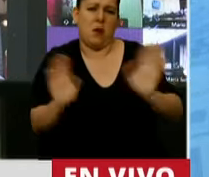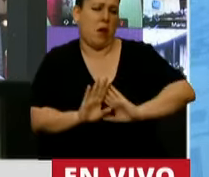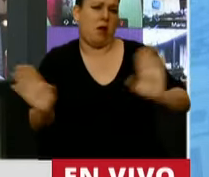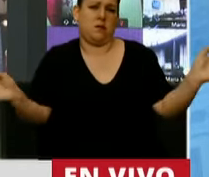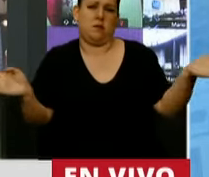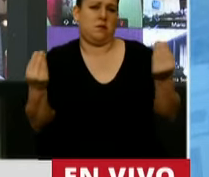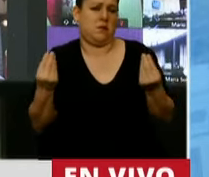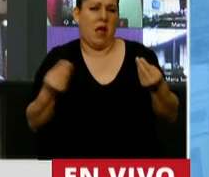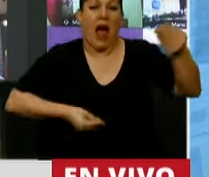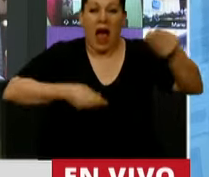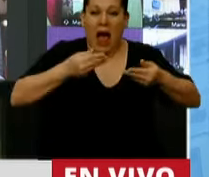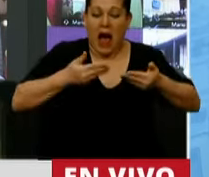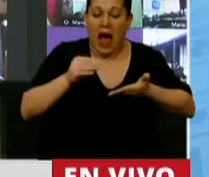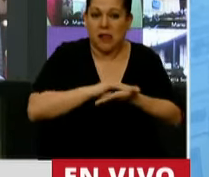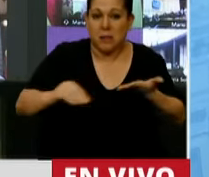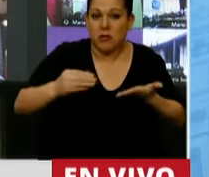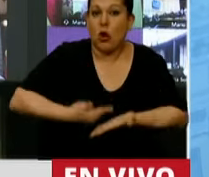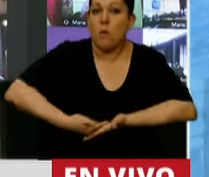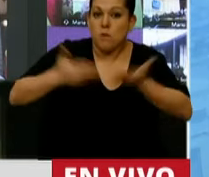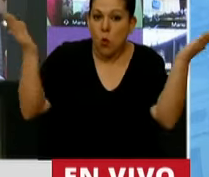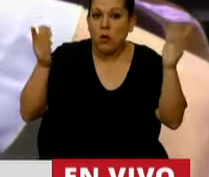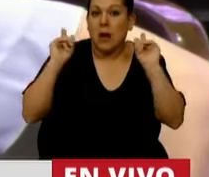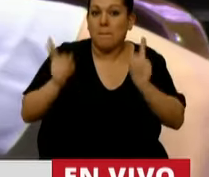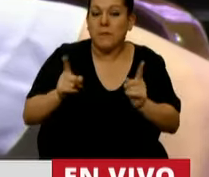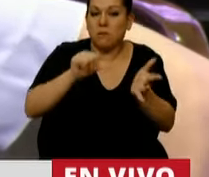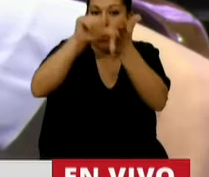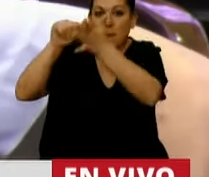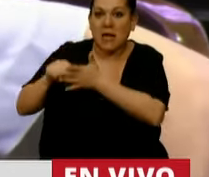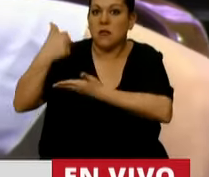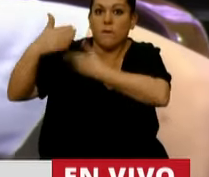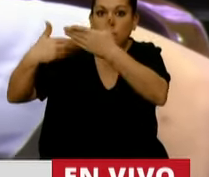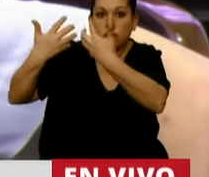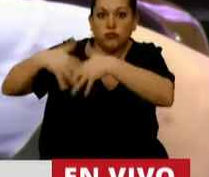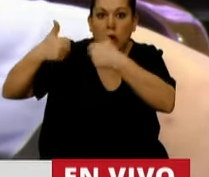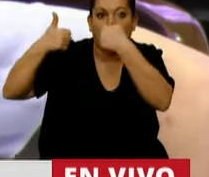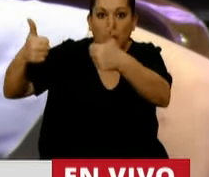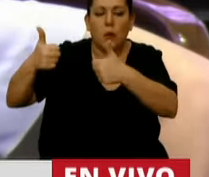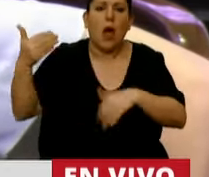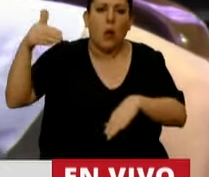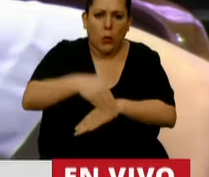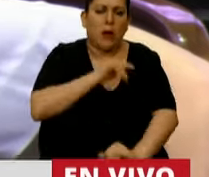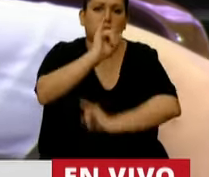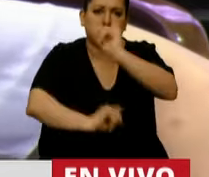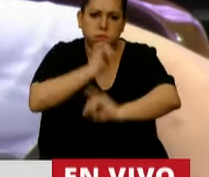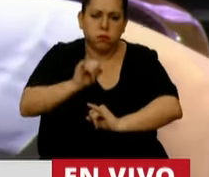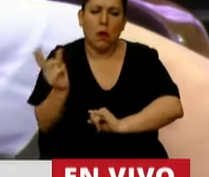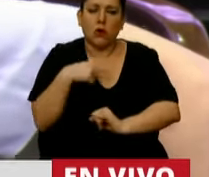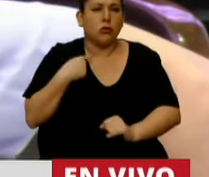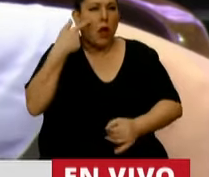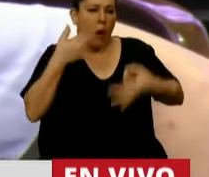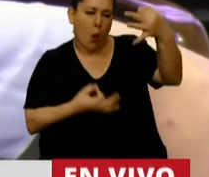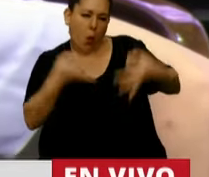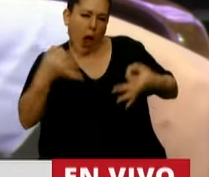Y toda la administración pública viene como hacen en los países que funcionan bien, dan, rinden cuenta, escrutamos, evaluamos